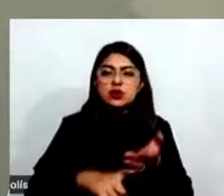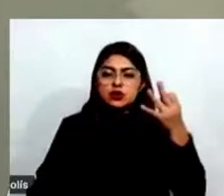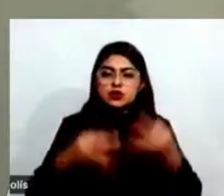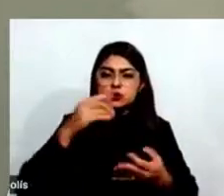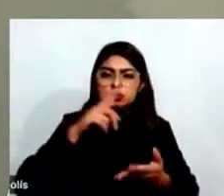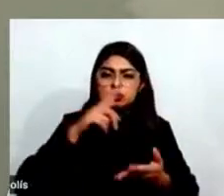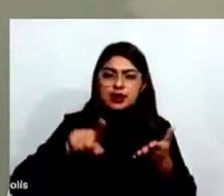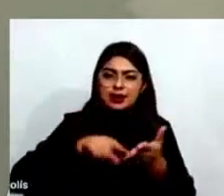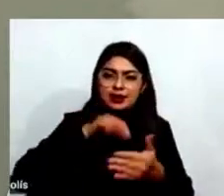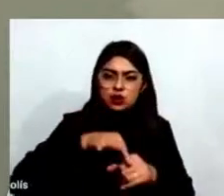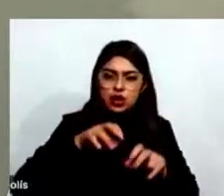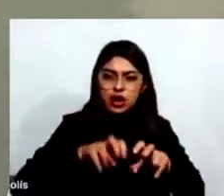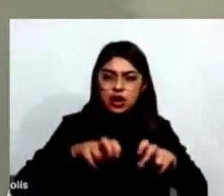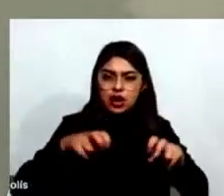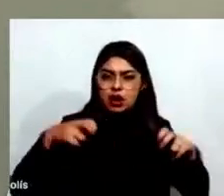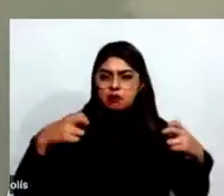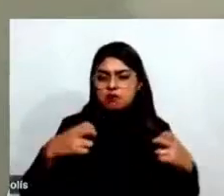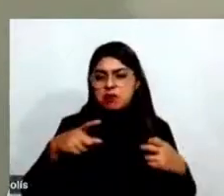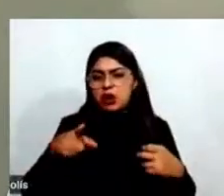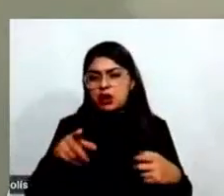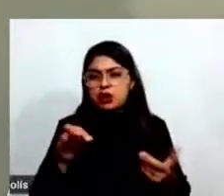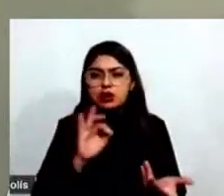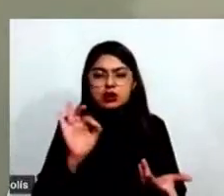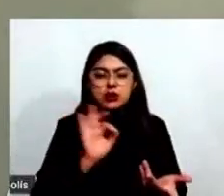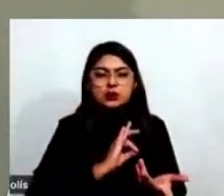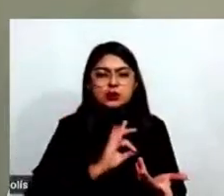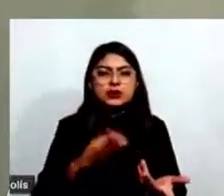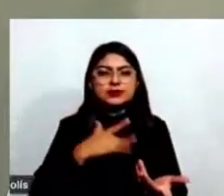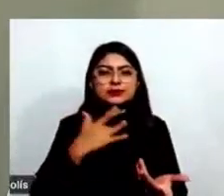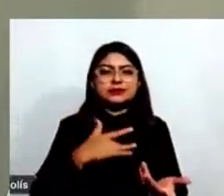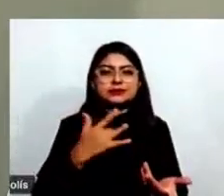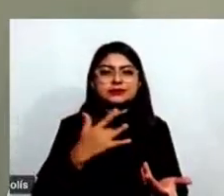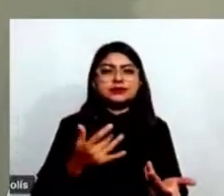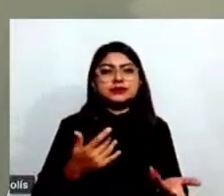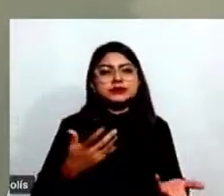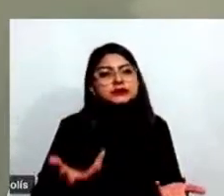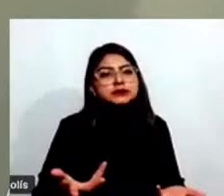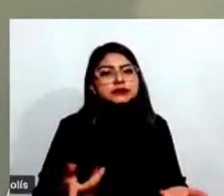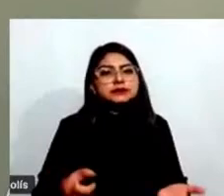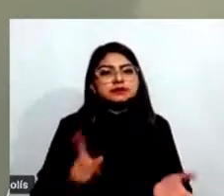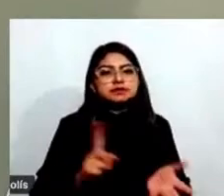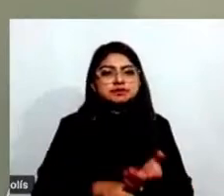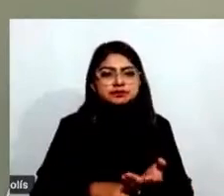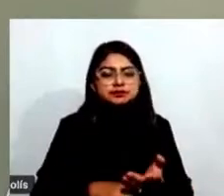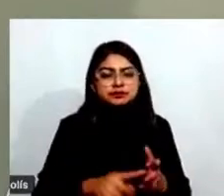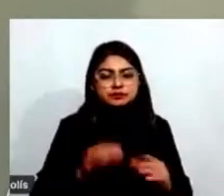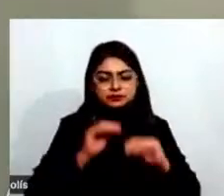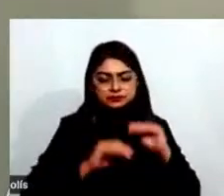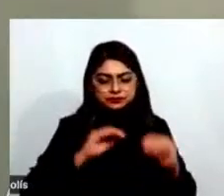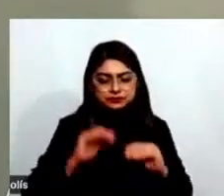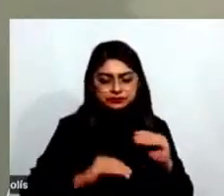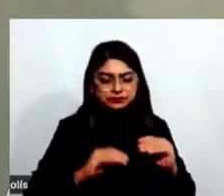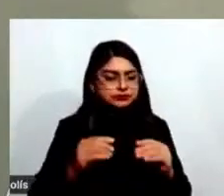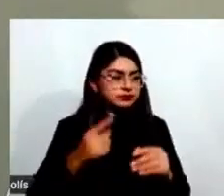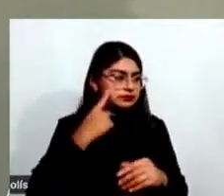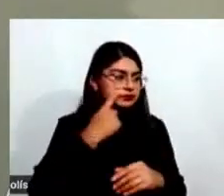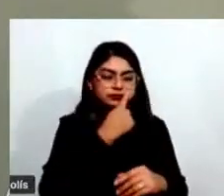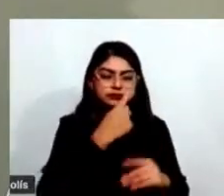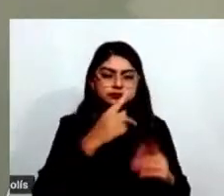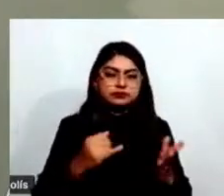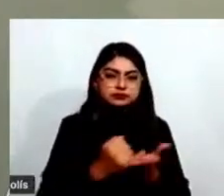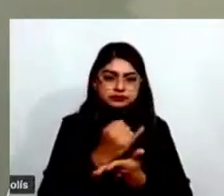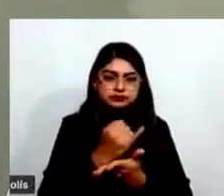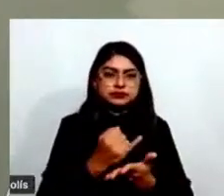tendría como una cualificación particular dentro de este diseño democrático por la función que cumple dentro de